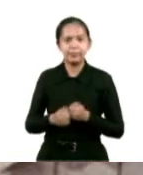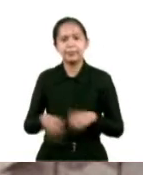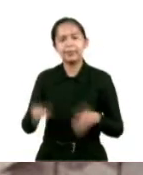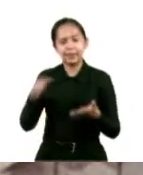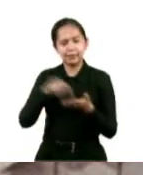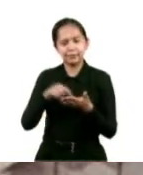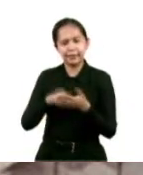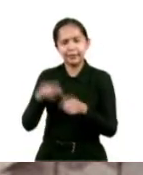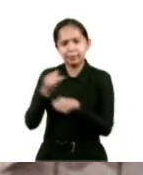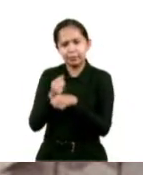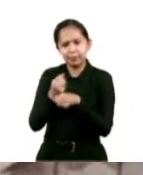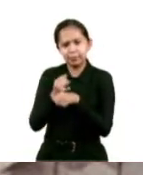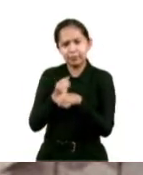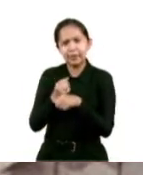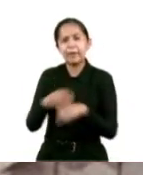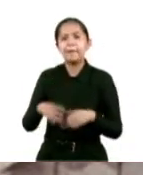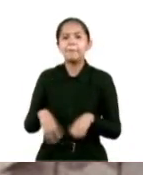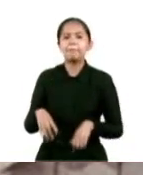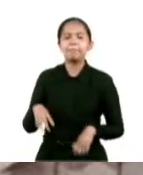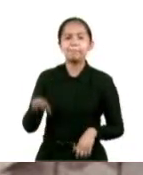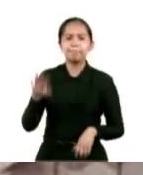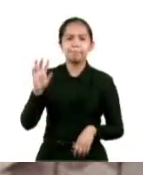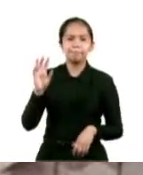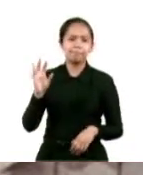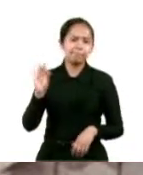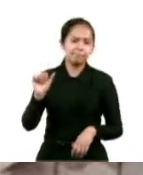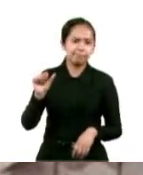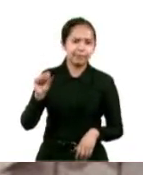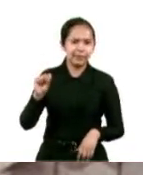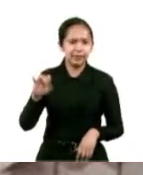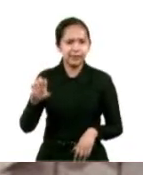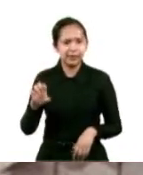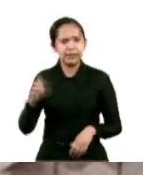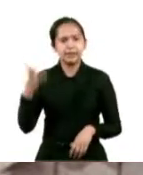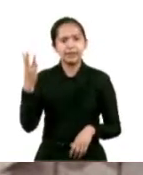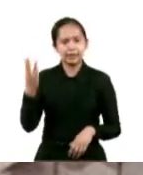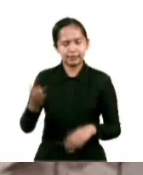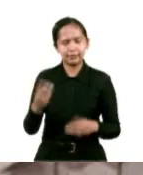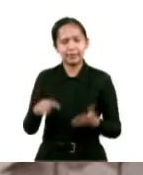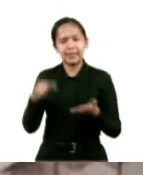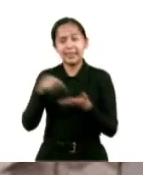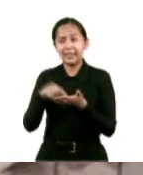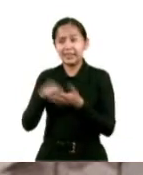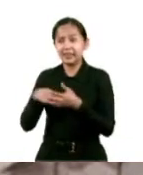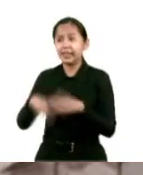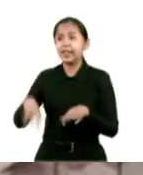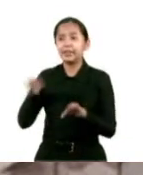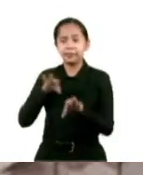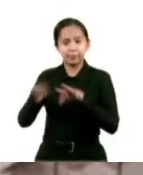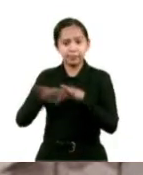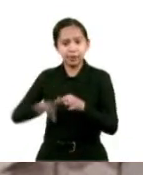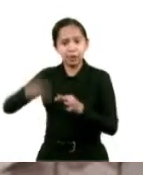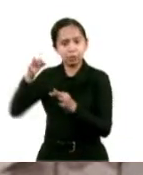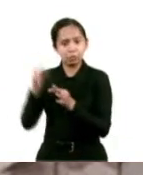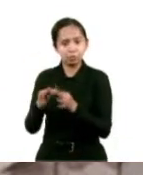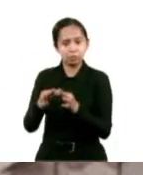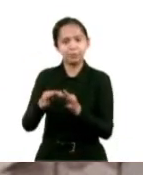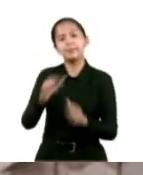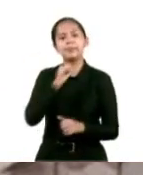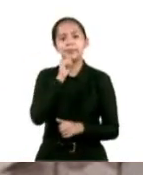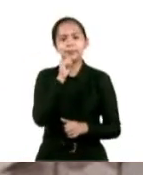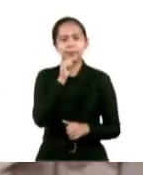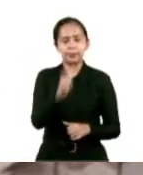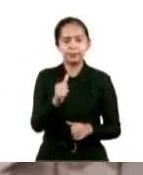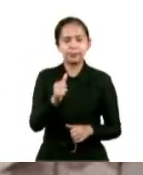análisis causa-raíz fase 3, por considerar que el trabajo aún no cumplía con lo establecido en el contrato y,